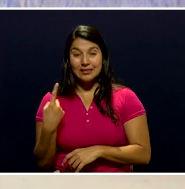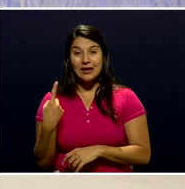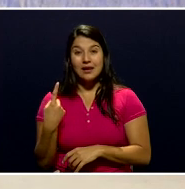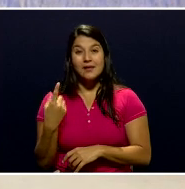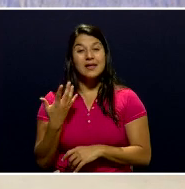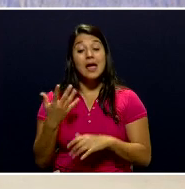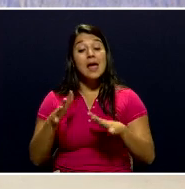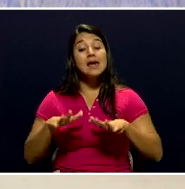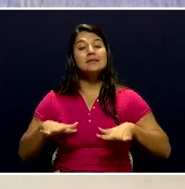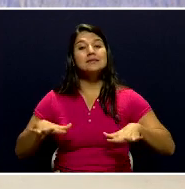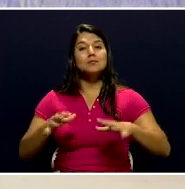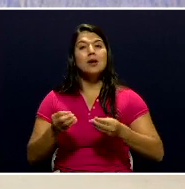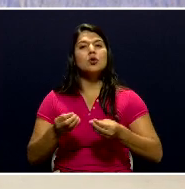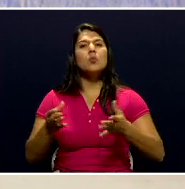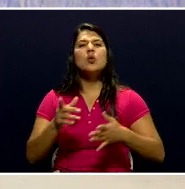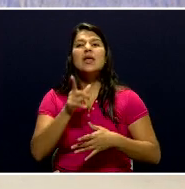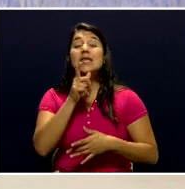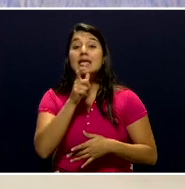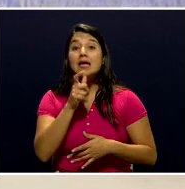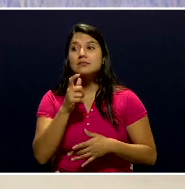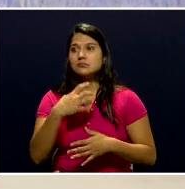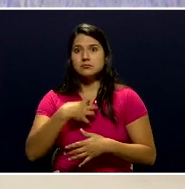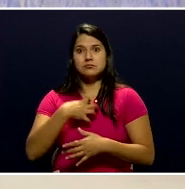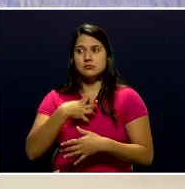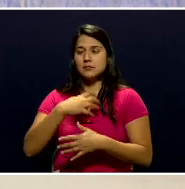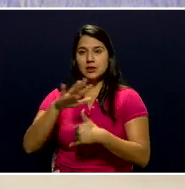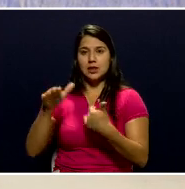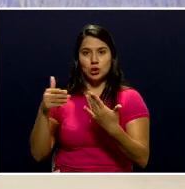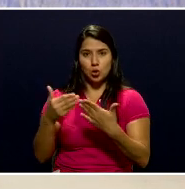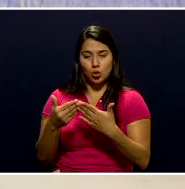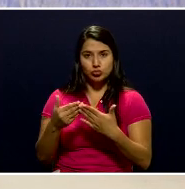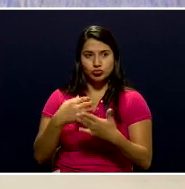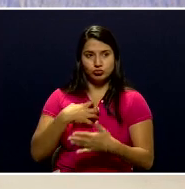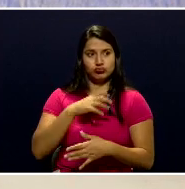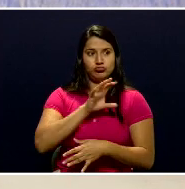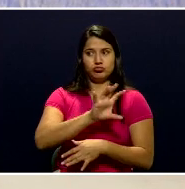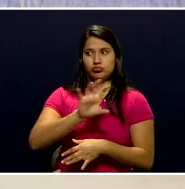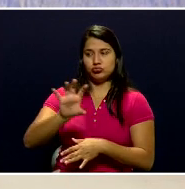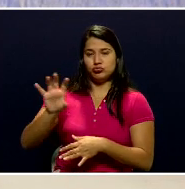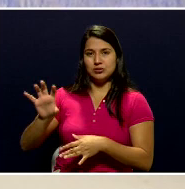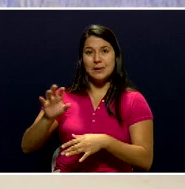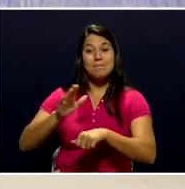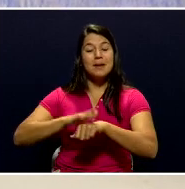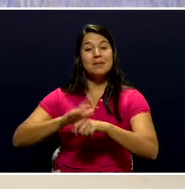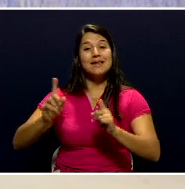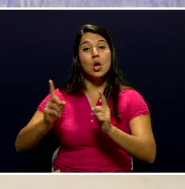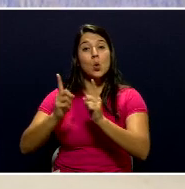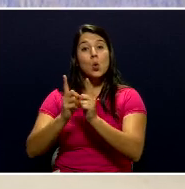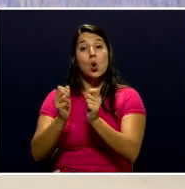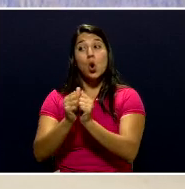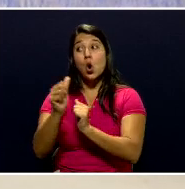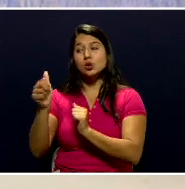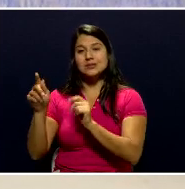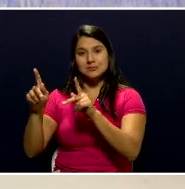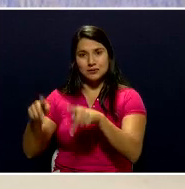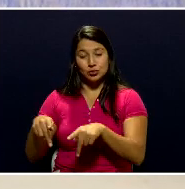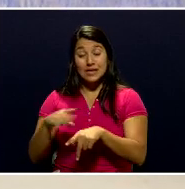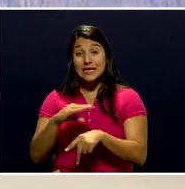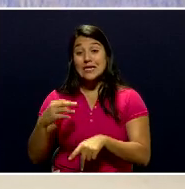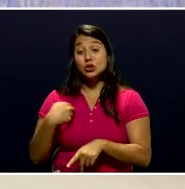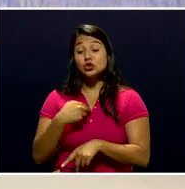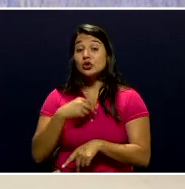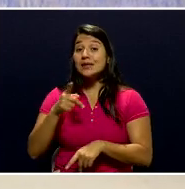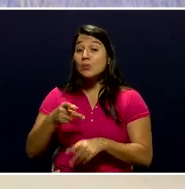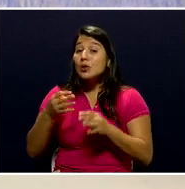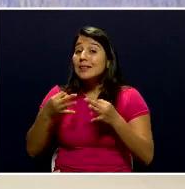que el espacio público es de todos y es el espacio de encuentro con el otro. Y lo que tendríamos que intentar